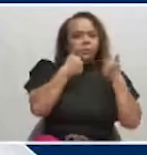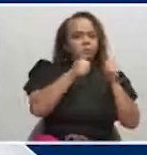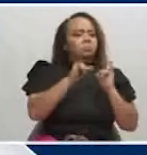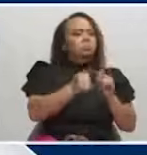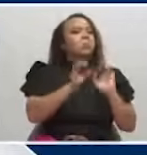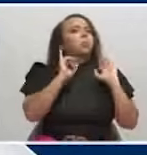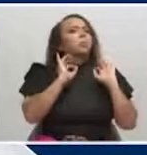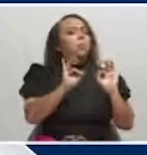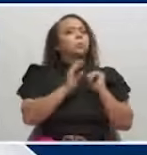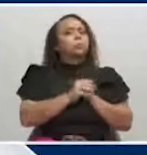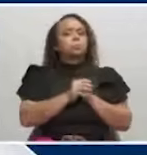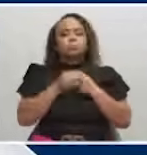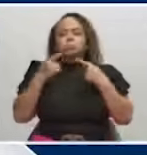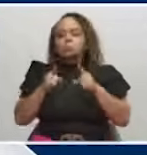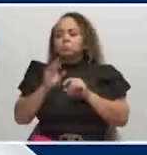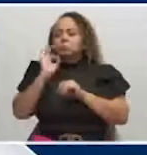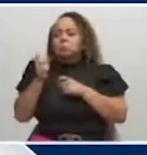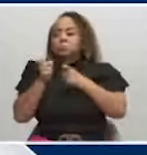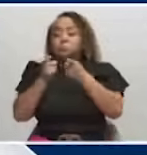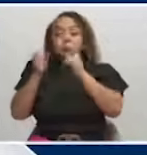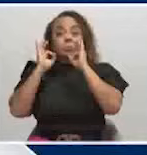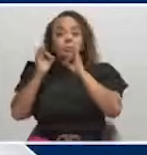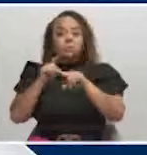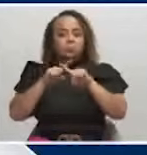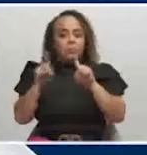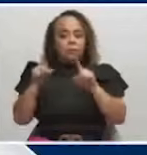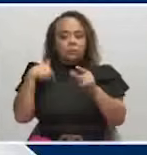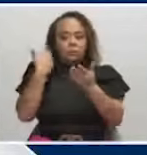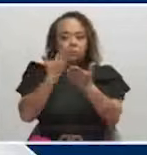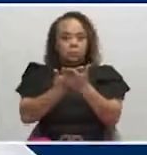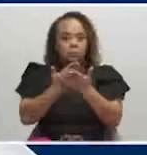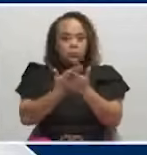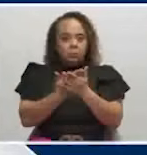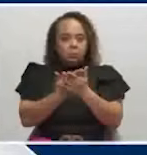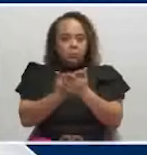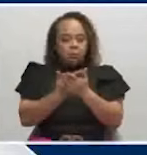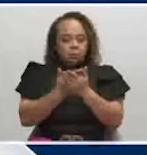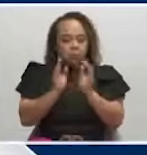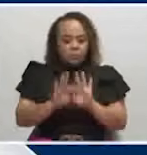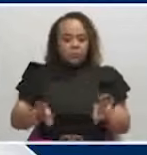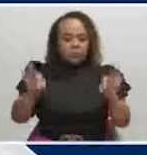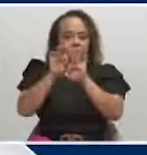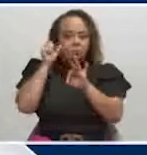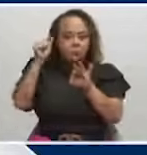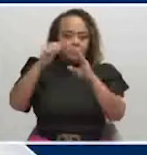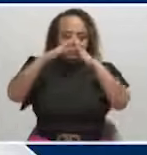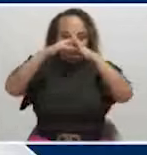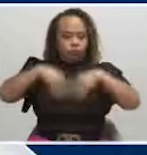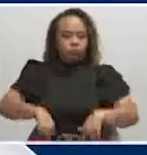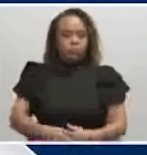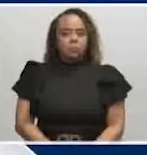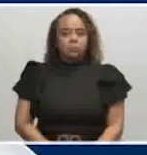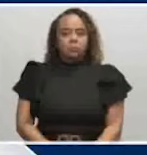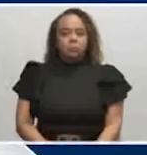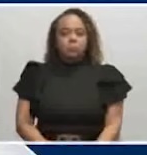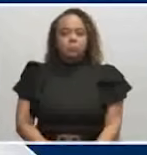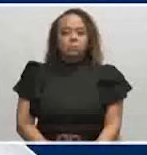juega bien, te genera bien, administrativamente bien, pero cuando llega el gran escenario, ¡pum!, la liga se viene de sopetón.